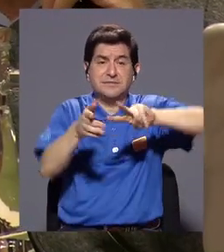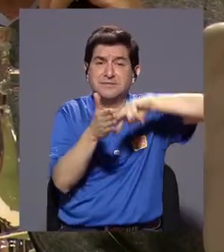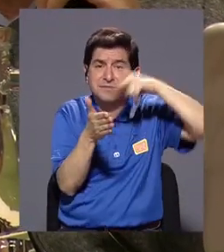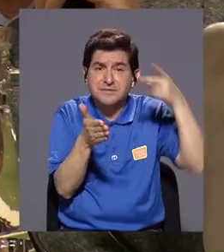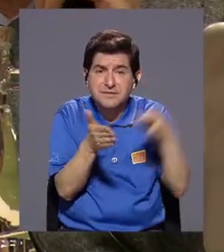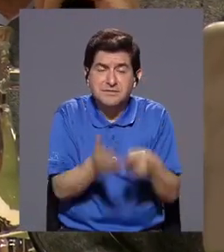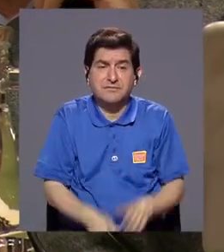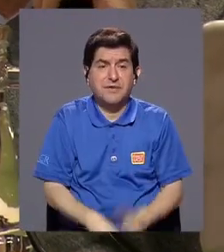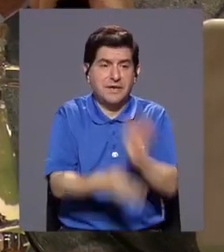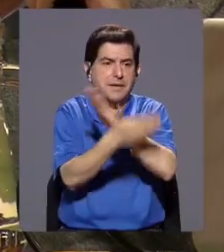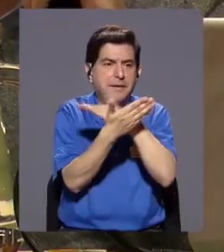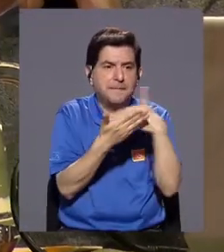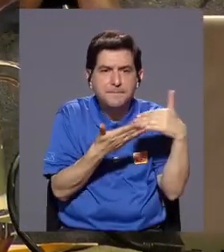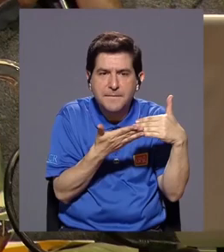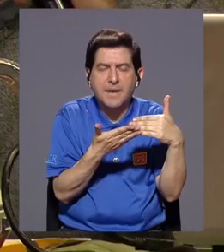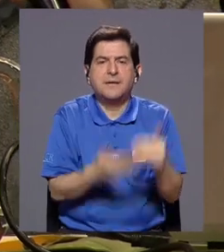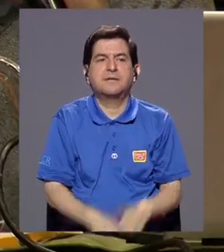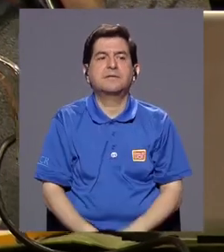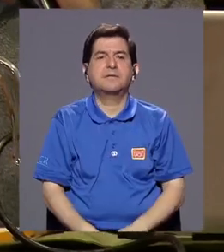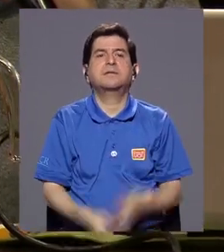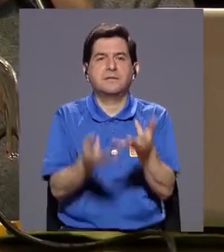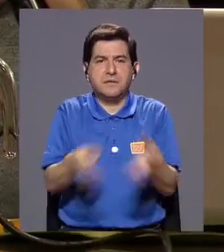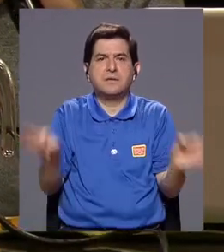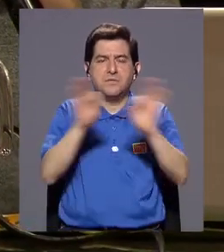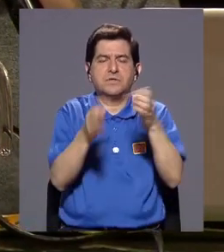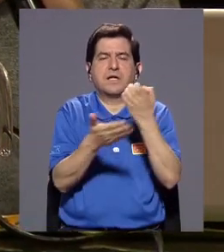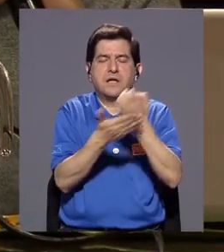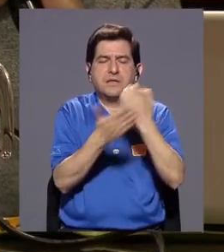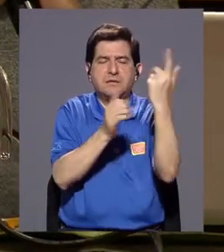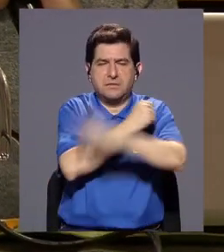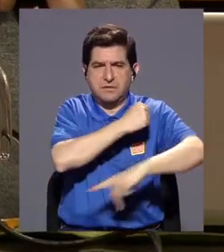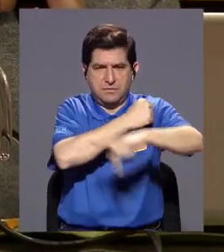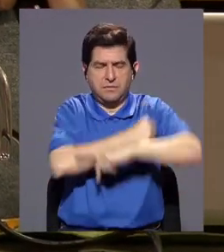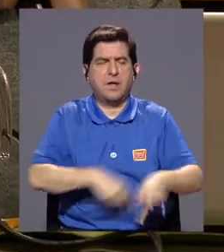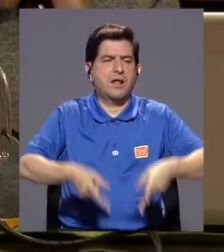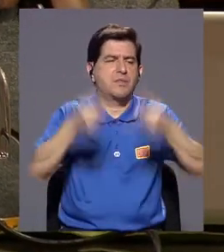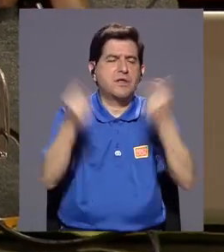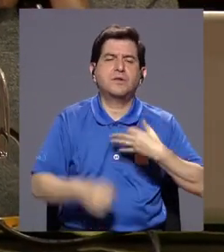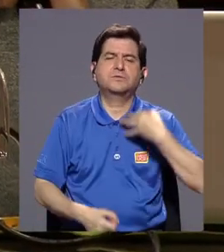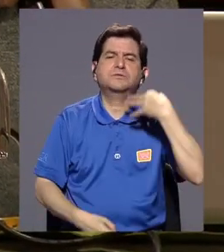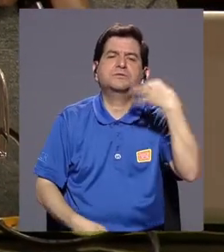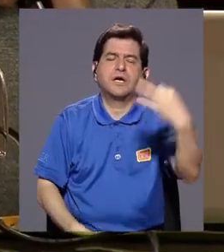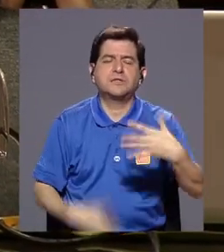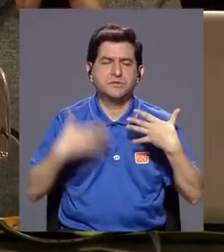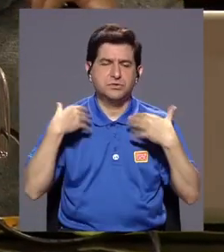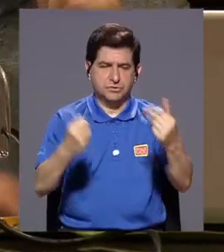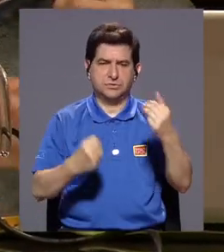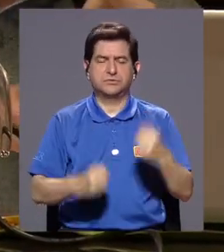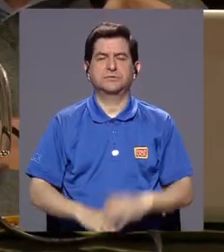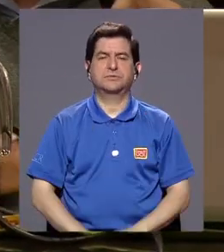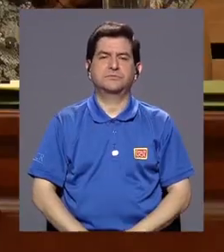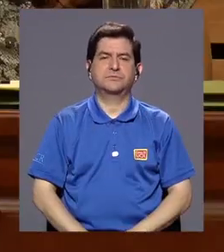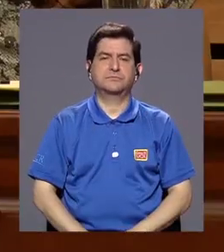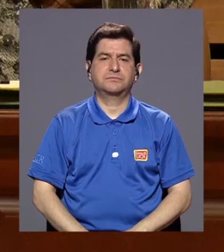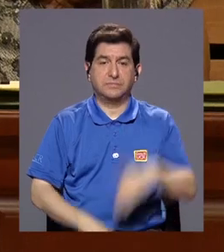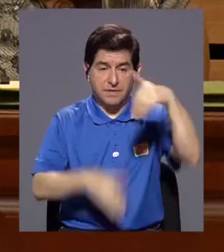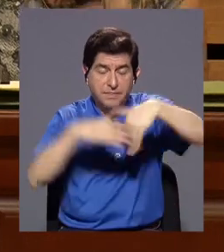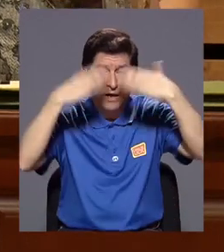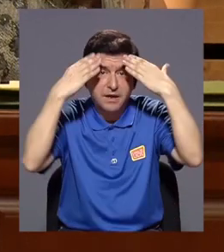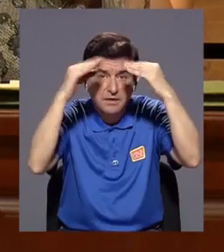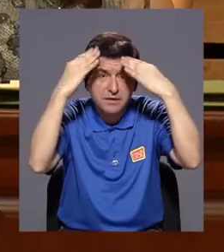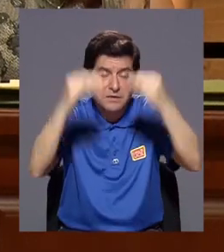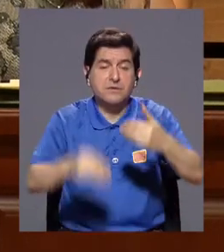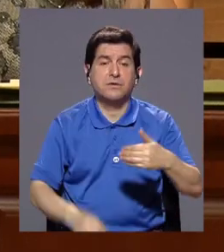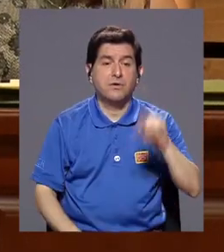realmente significan una gran parte de la economía de nuestro país, de los gastos diarios en salud. Dentro